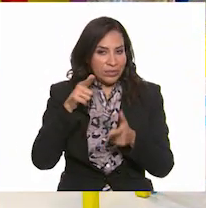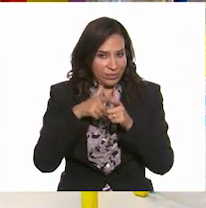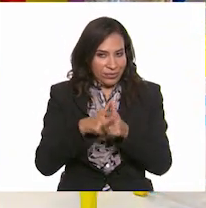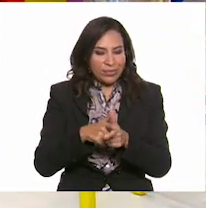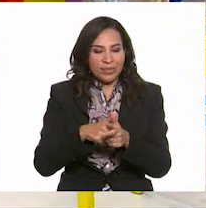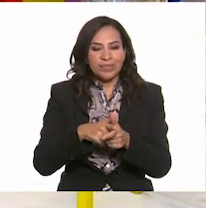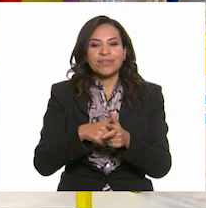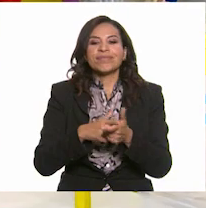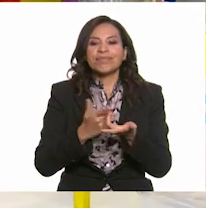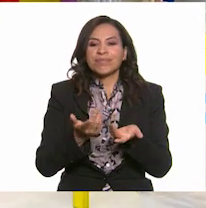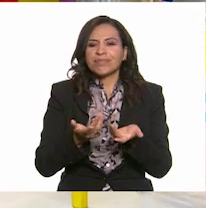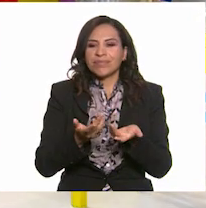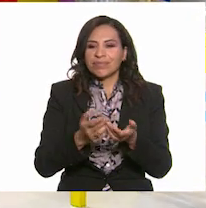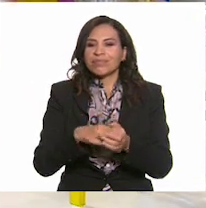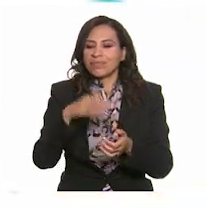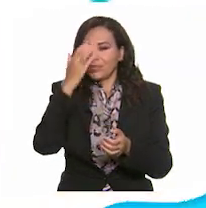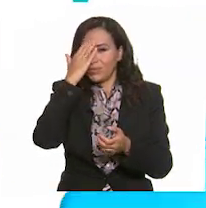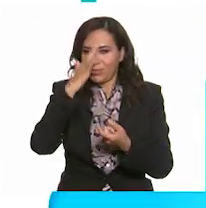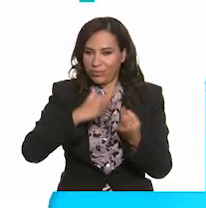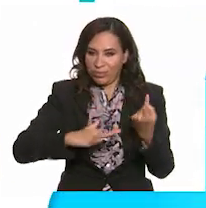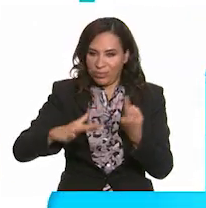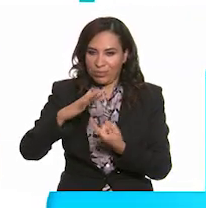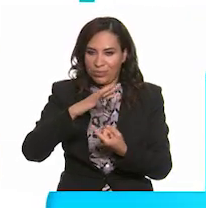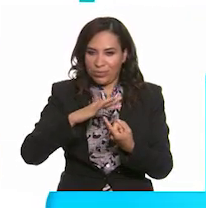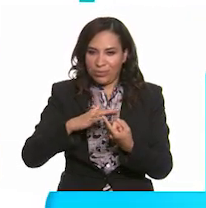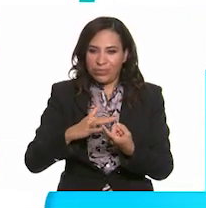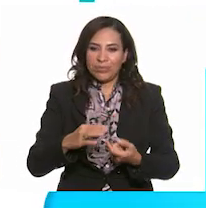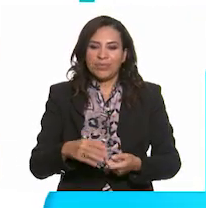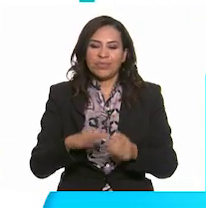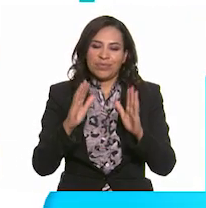vayas, porque continuamos con Conocimiento del Medio.